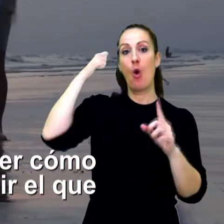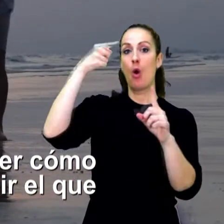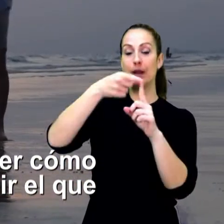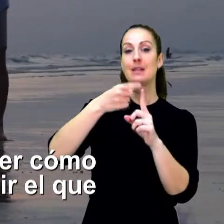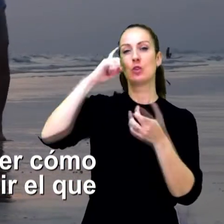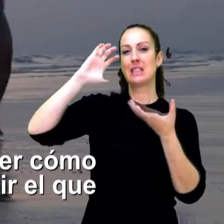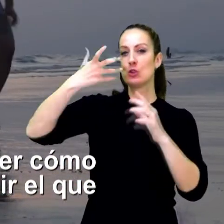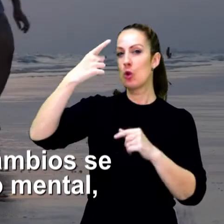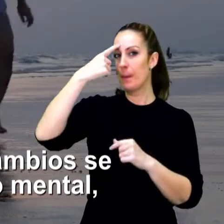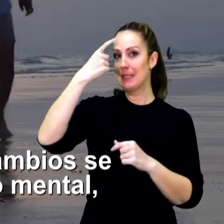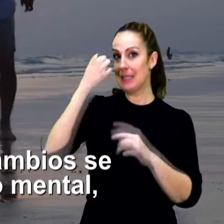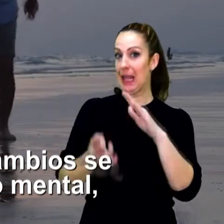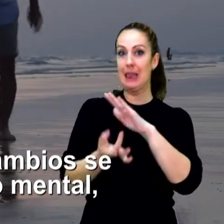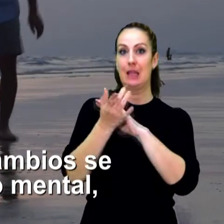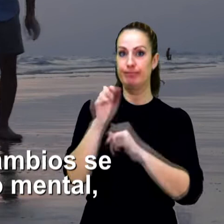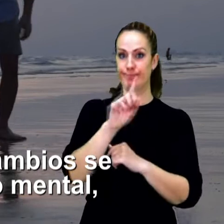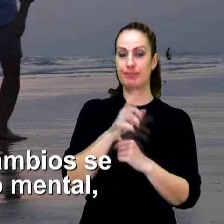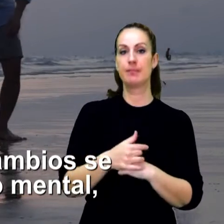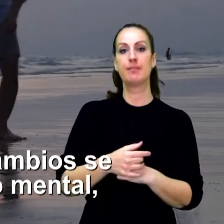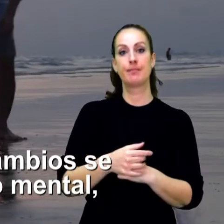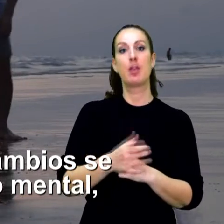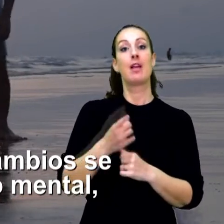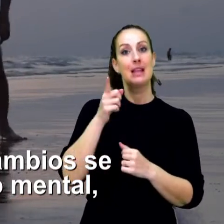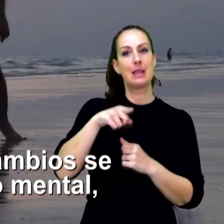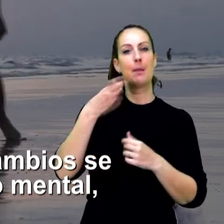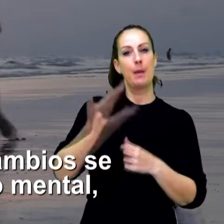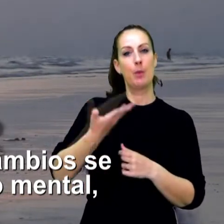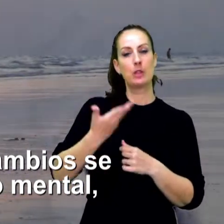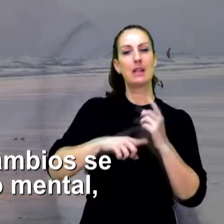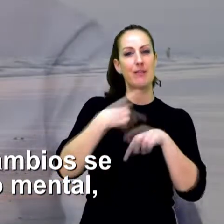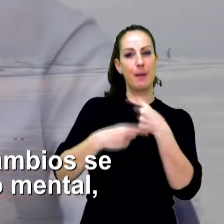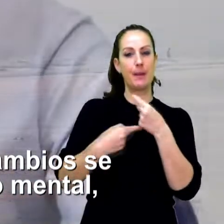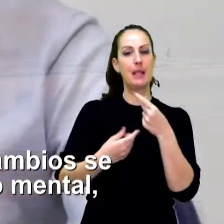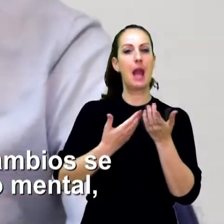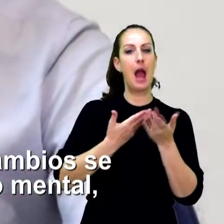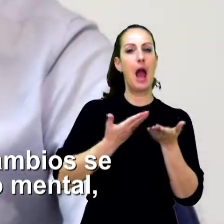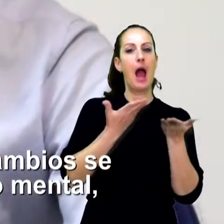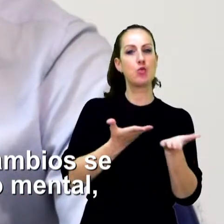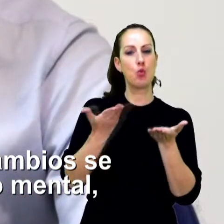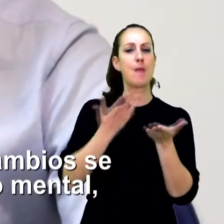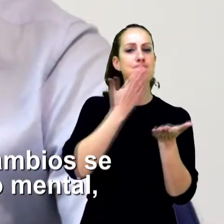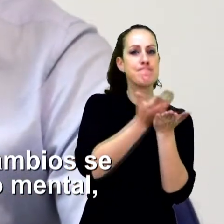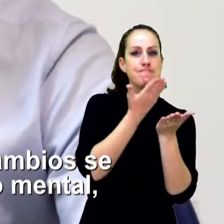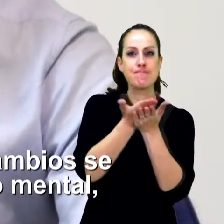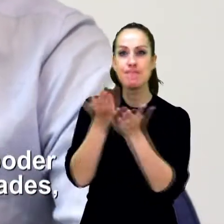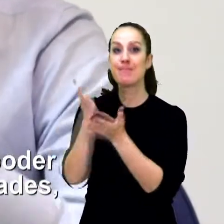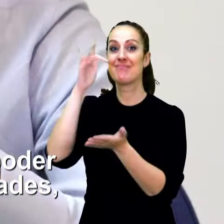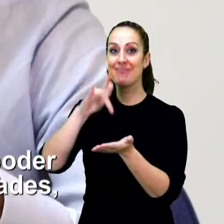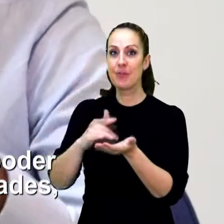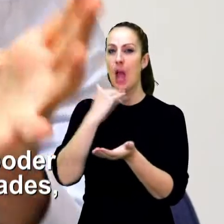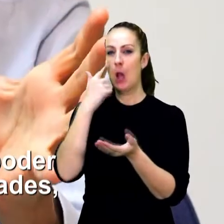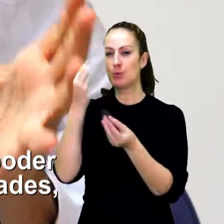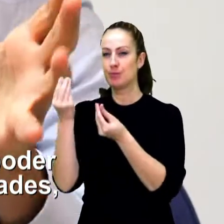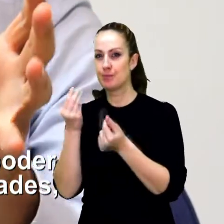puede prevenir el que determinadas conductas o determinados cambios se consoliden o evolucionen hacia un trastorno mental,